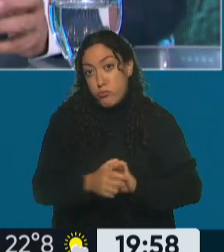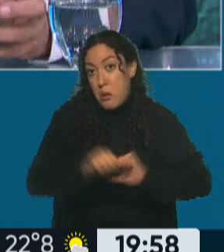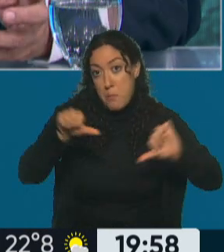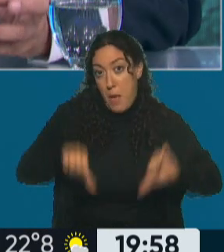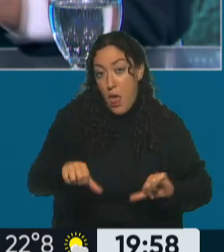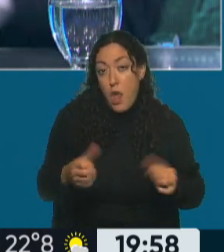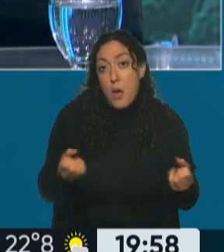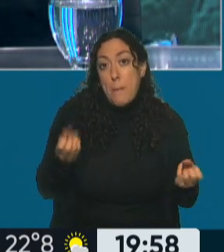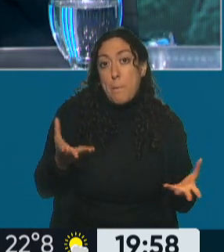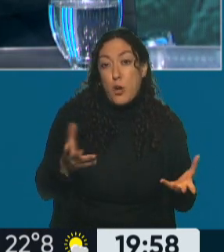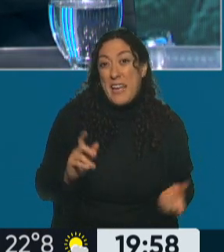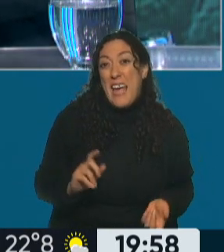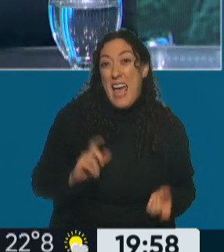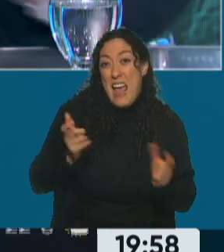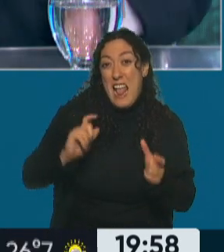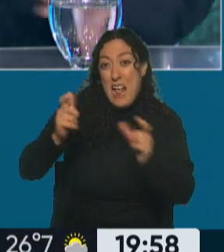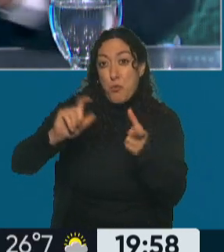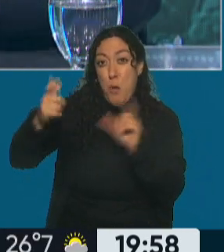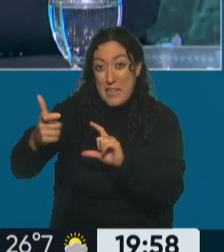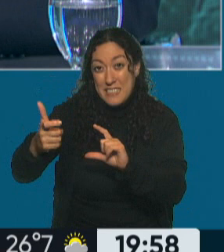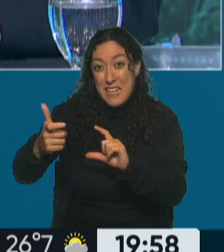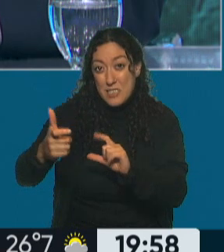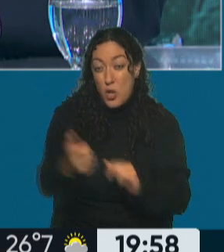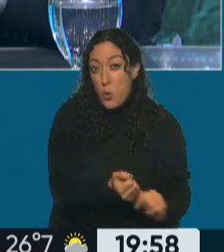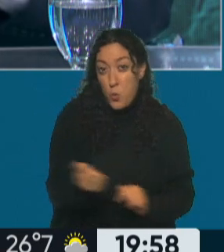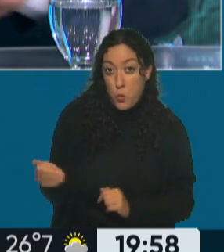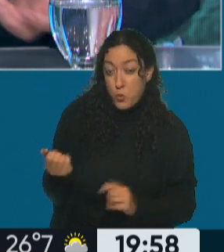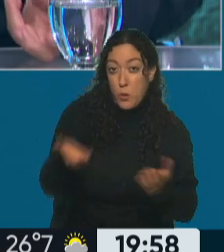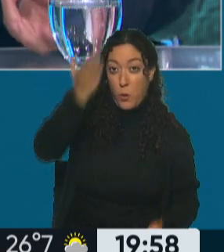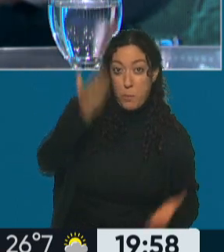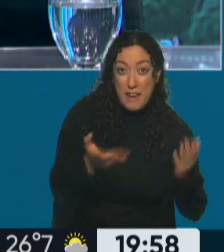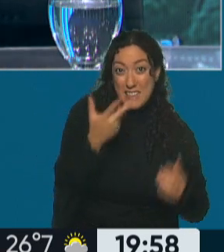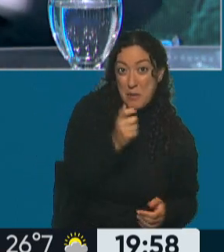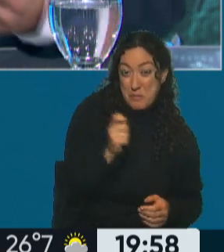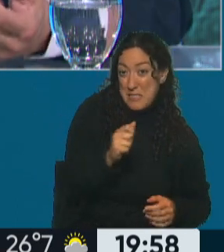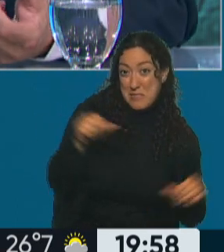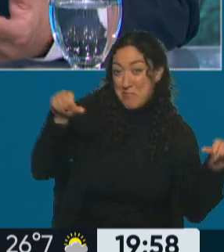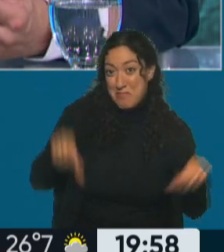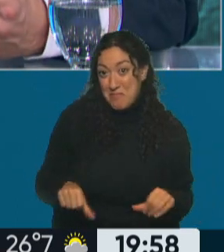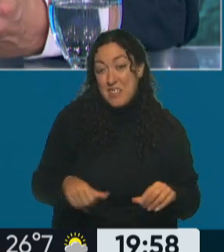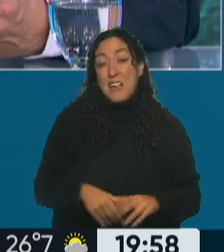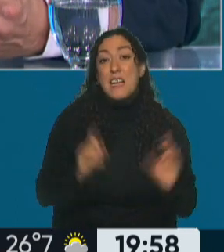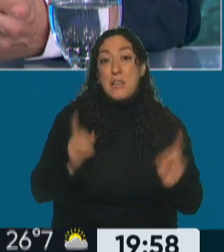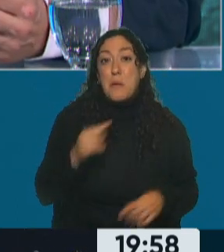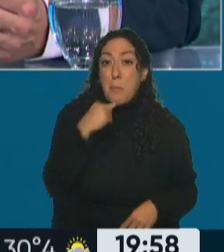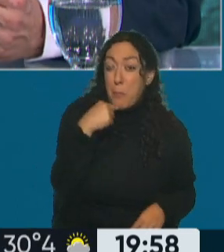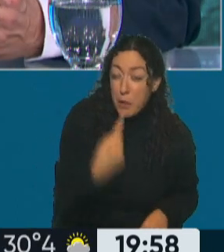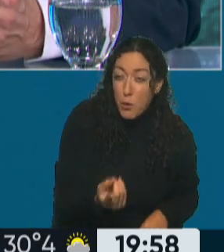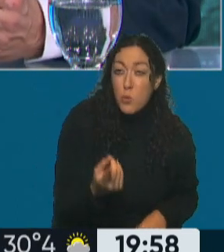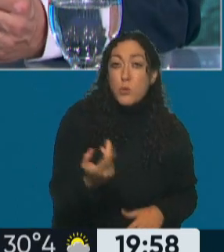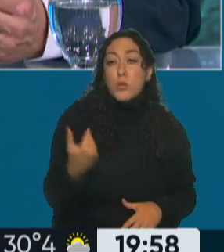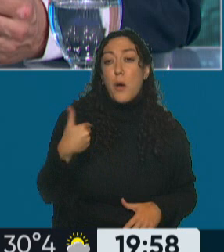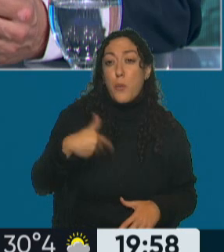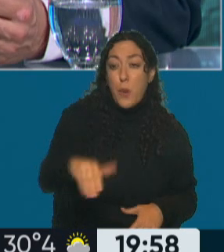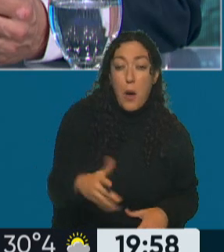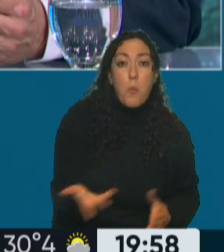una aplicación, un ajuste que está muy por debajo de lo que va a ser la inflación de este trimestre. Y además cuando le preguntaron, bueno, pero entonces va a